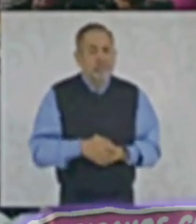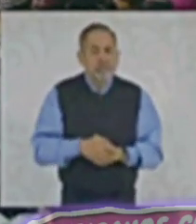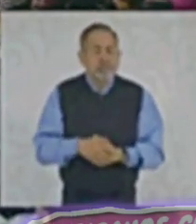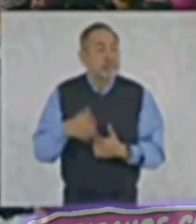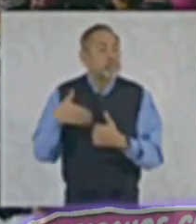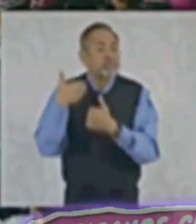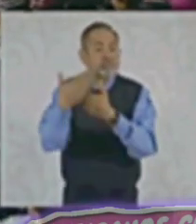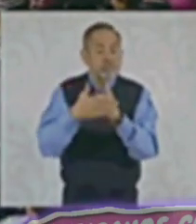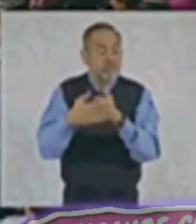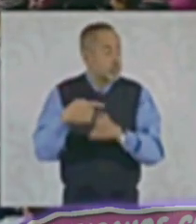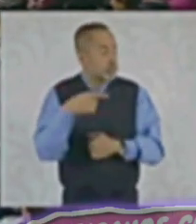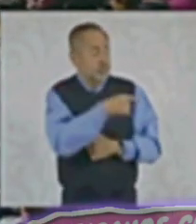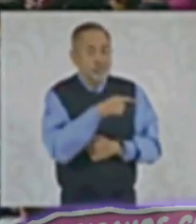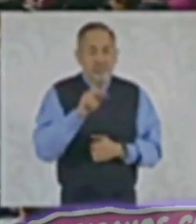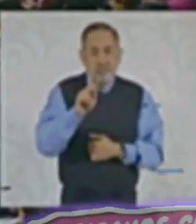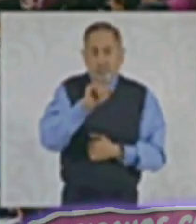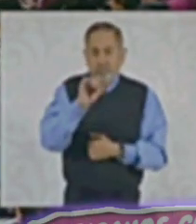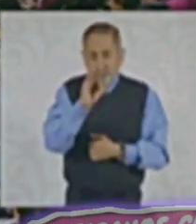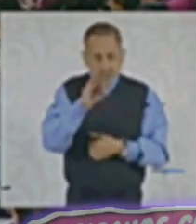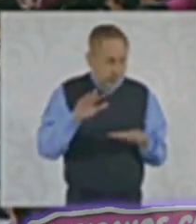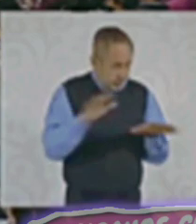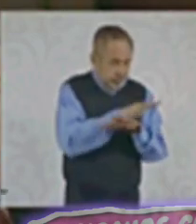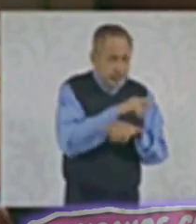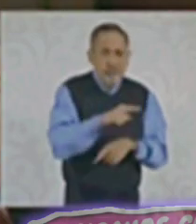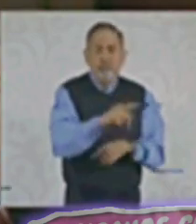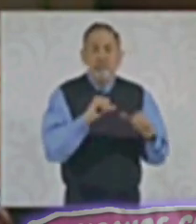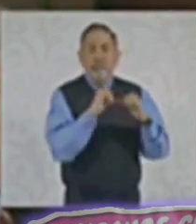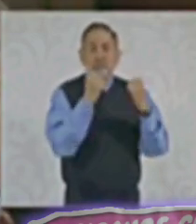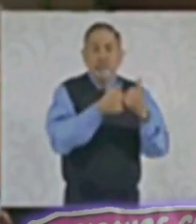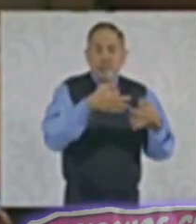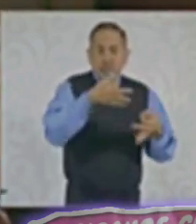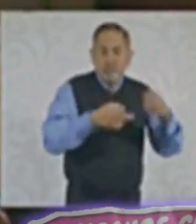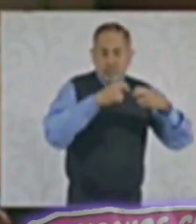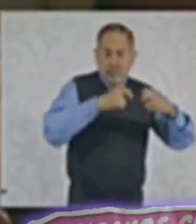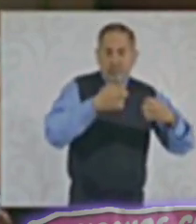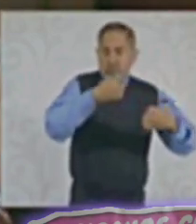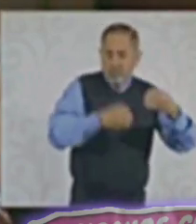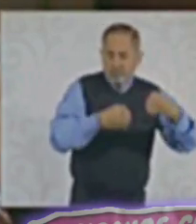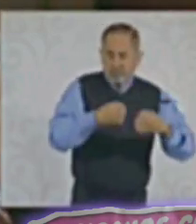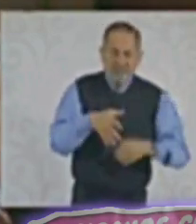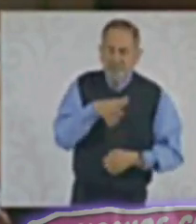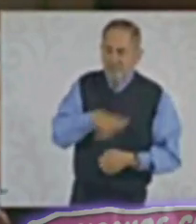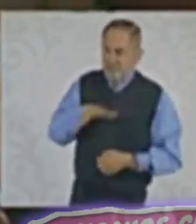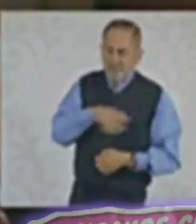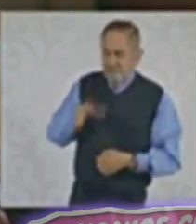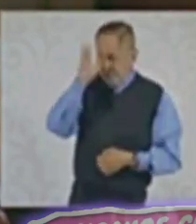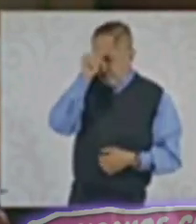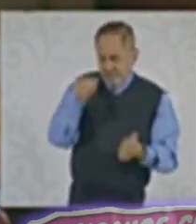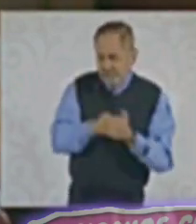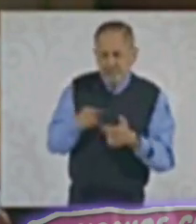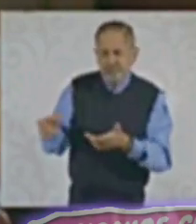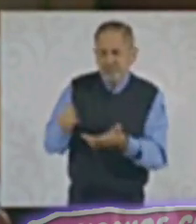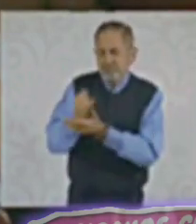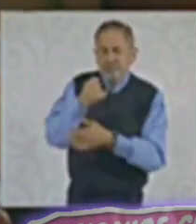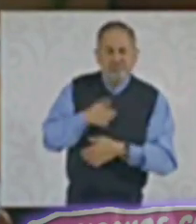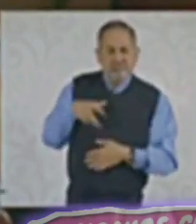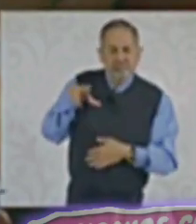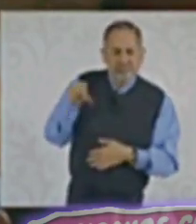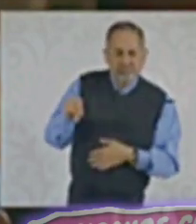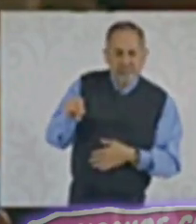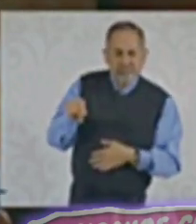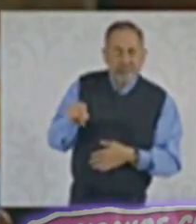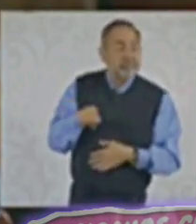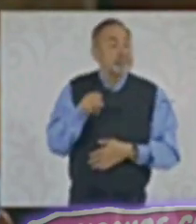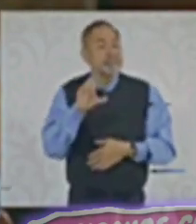reforma judicial. La Asociación de Magistrados y Jueces expresó su rechazo a este hecho o esta decisión que tomó el Consejo